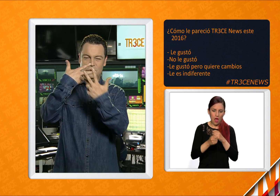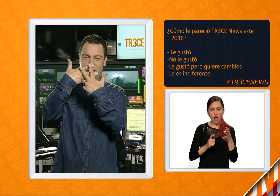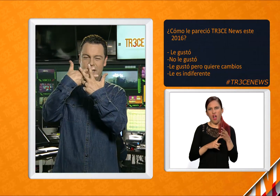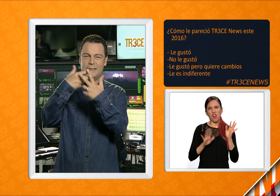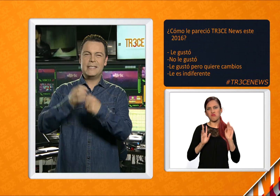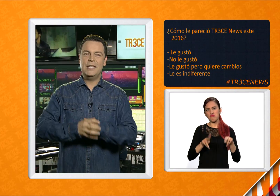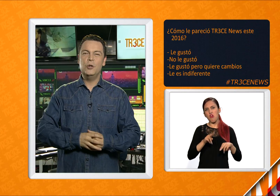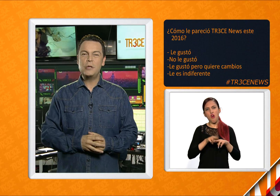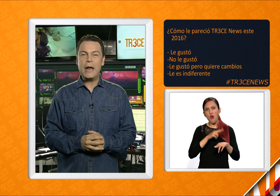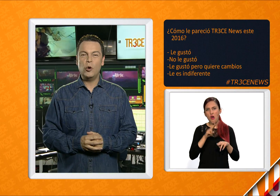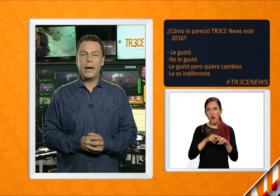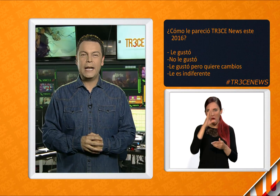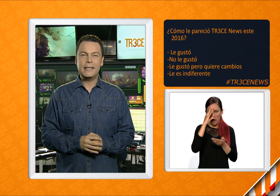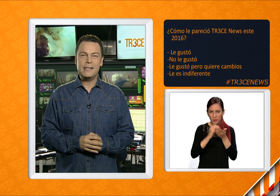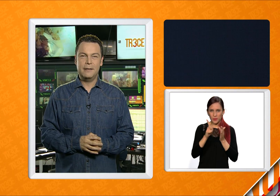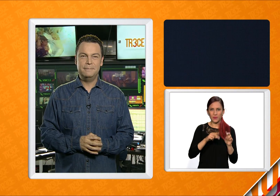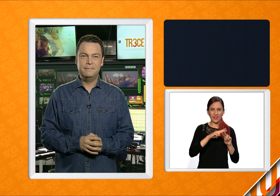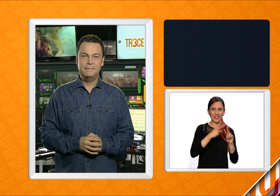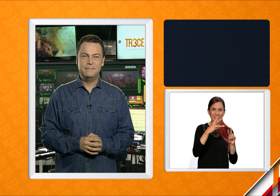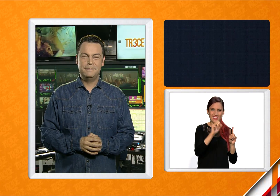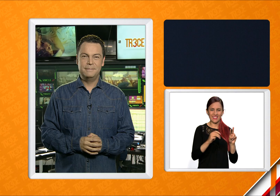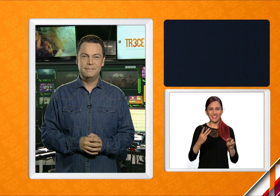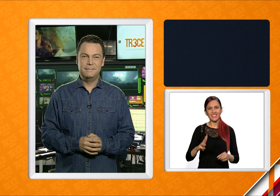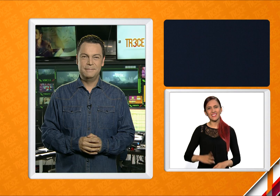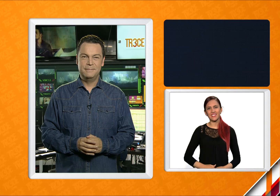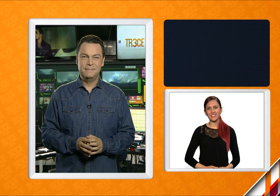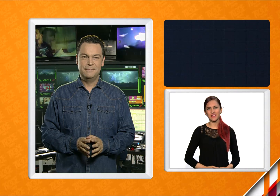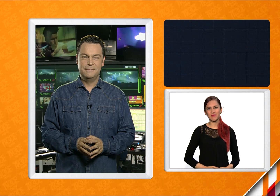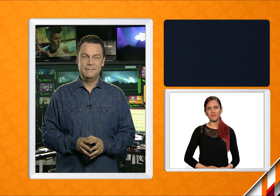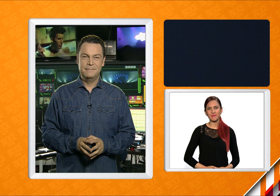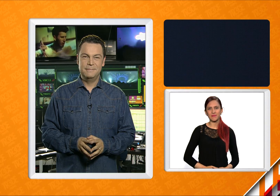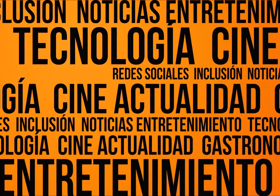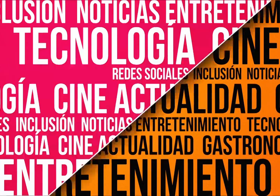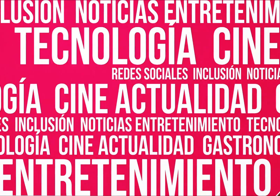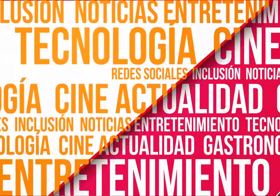indiferente? Numeral 13 News, arroba canal 13.